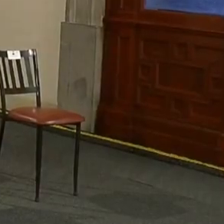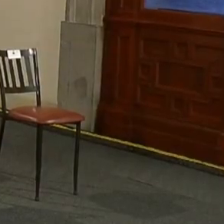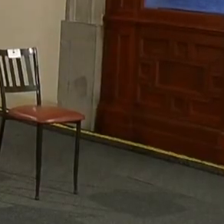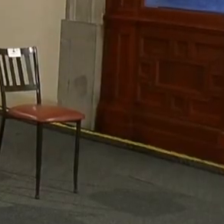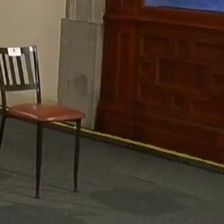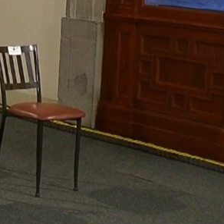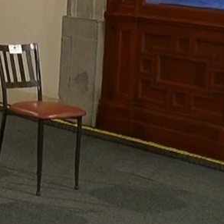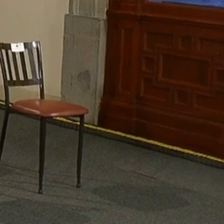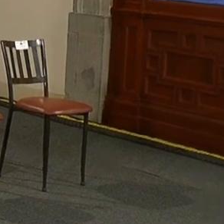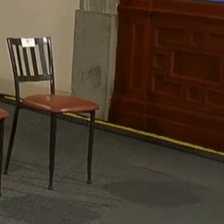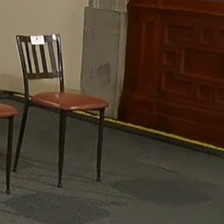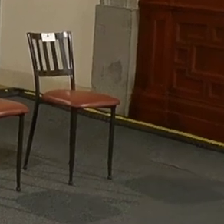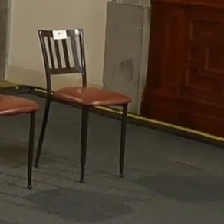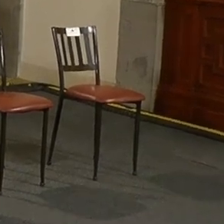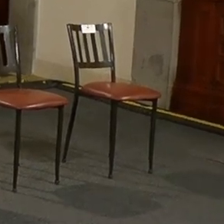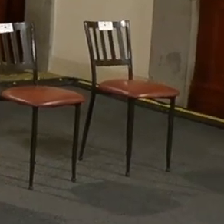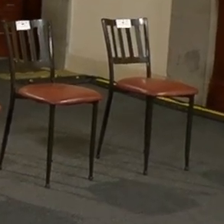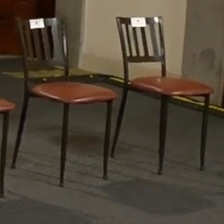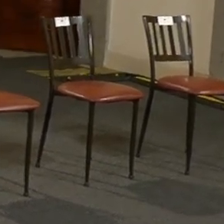Días.